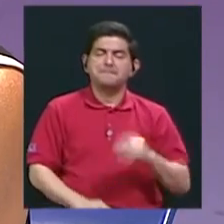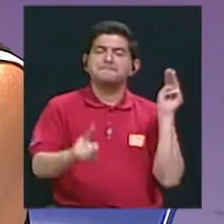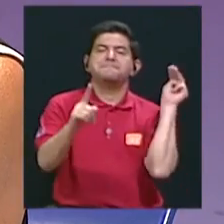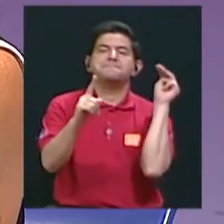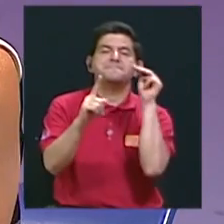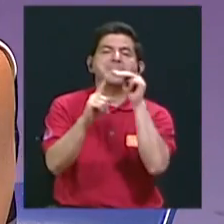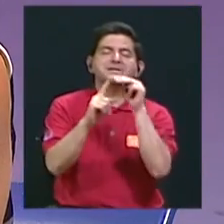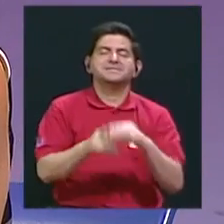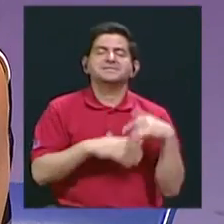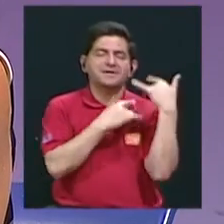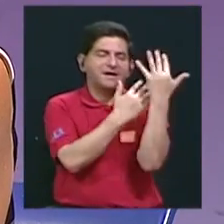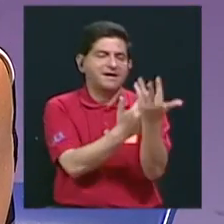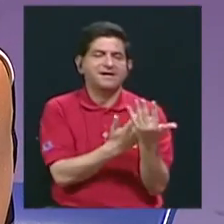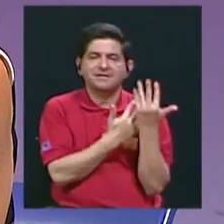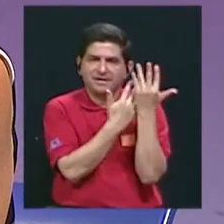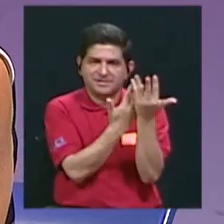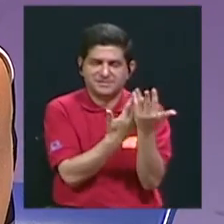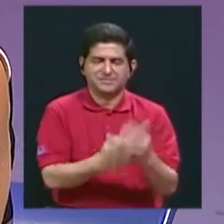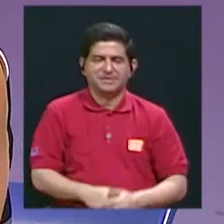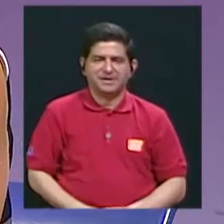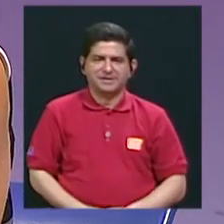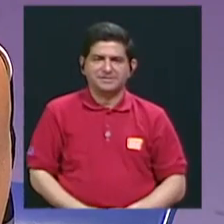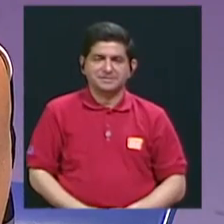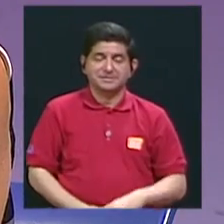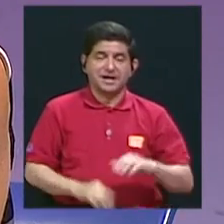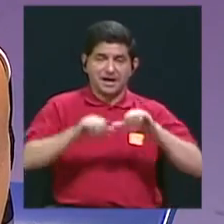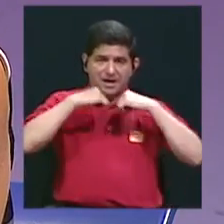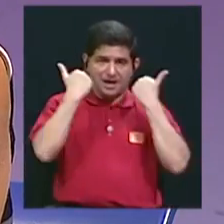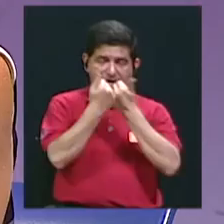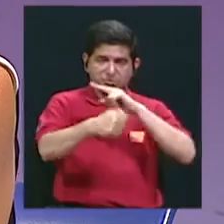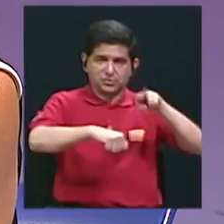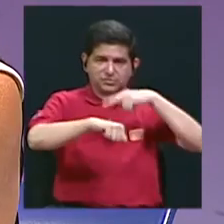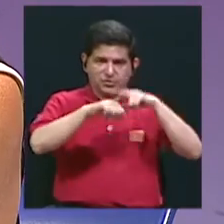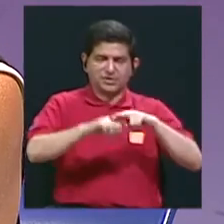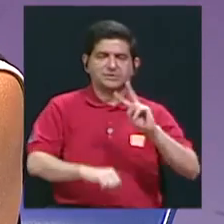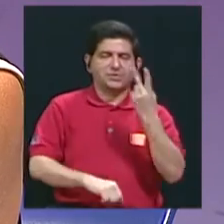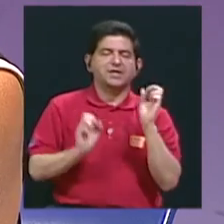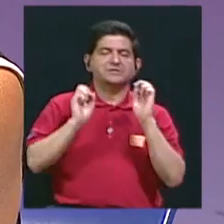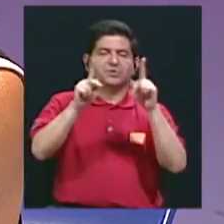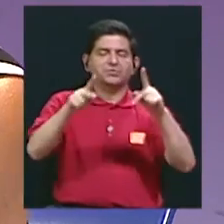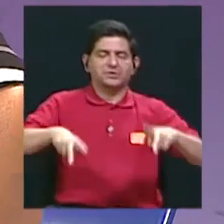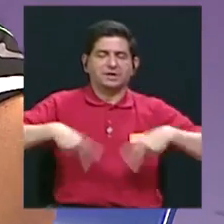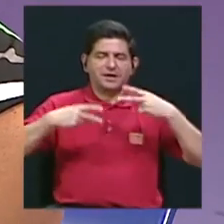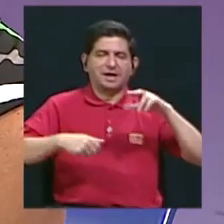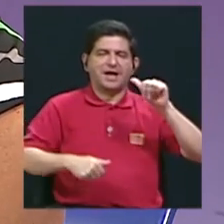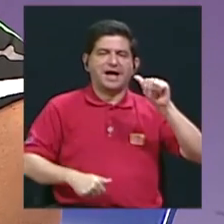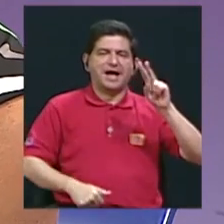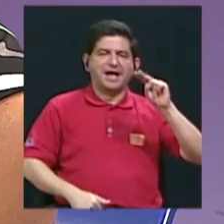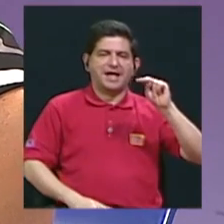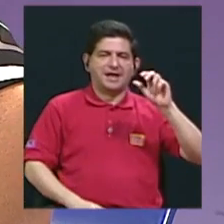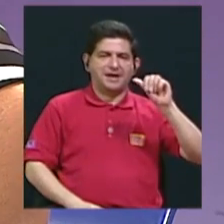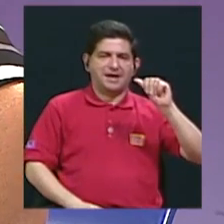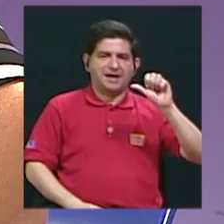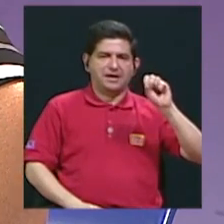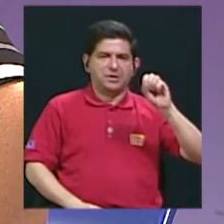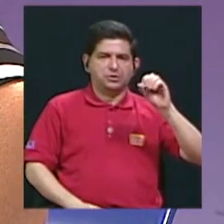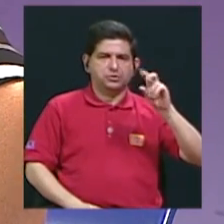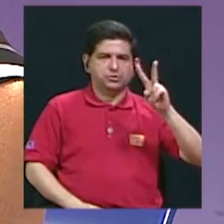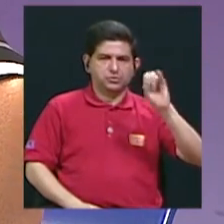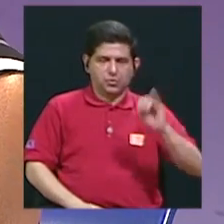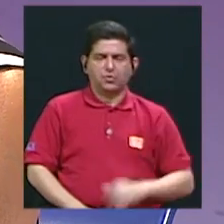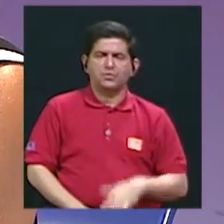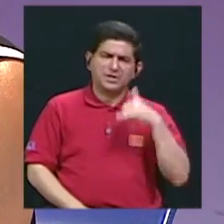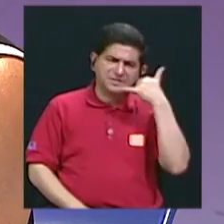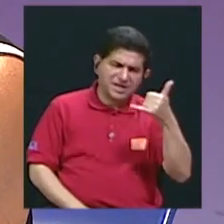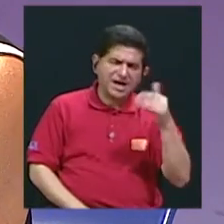mensaje esperanzador que nos da la asociación nacional segunda oportunidad de vida llamen les